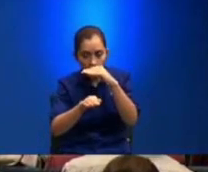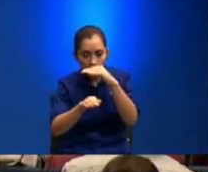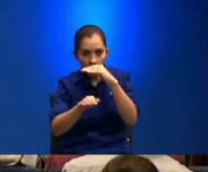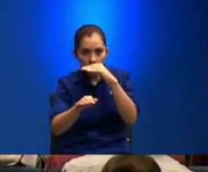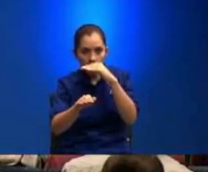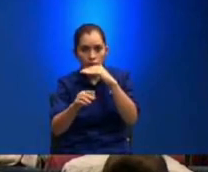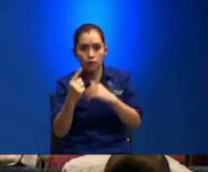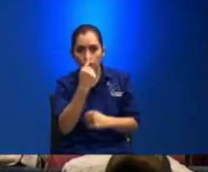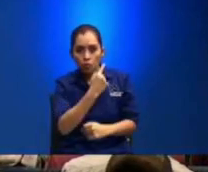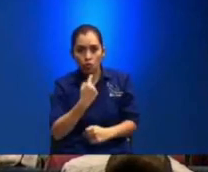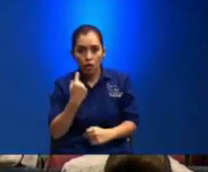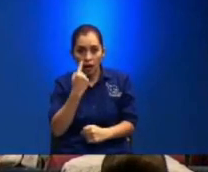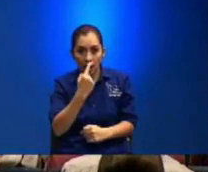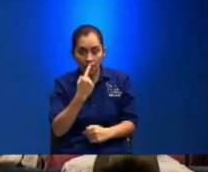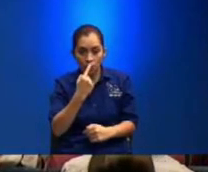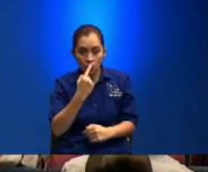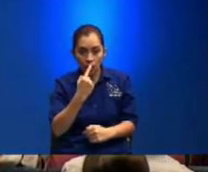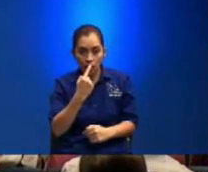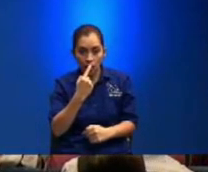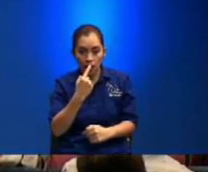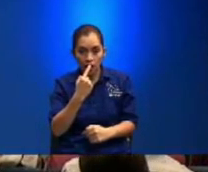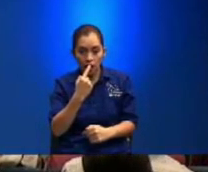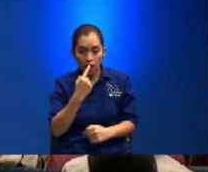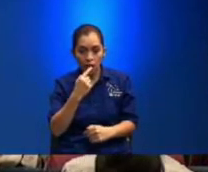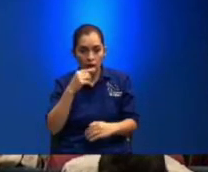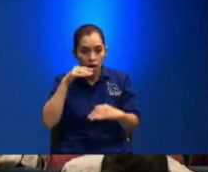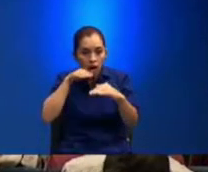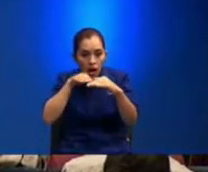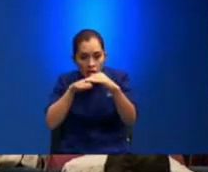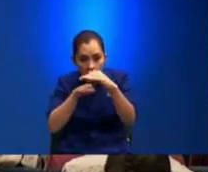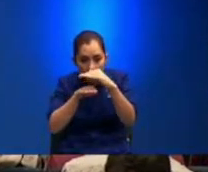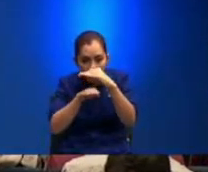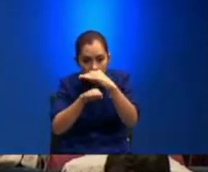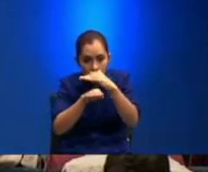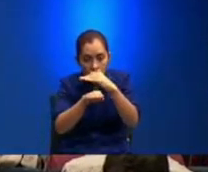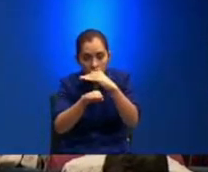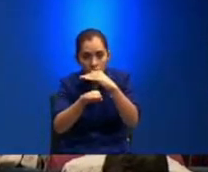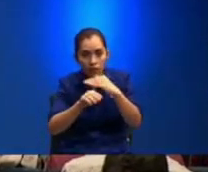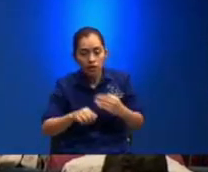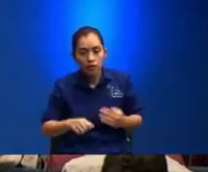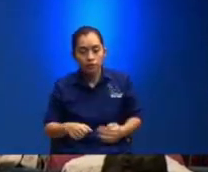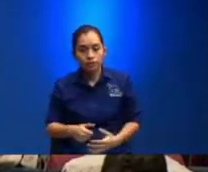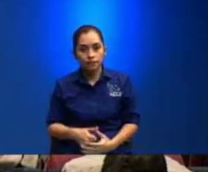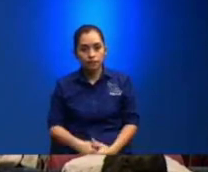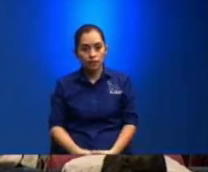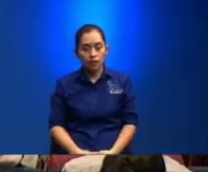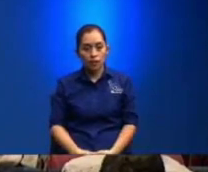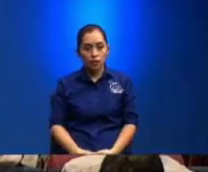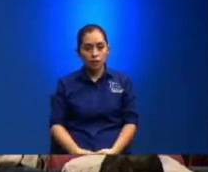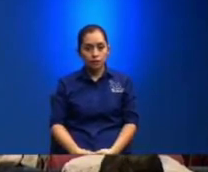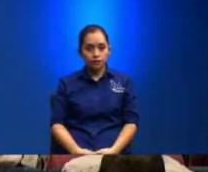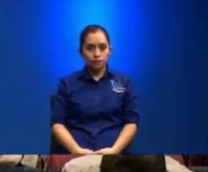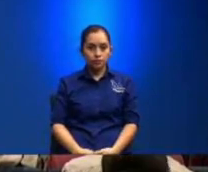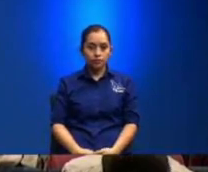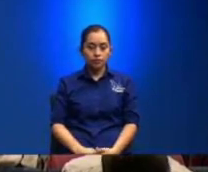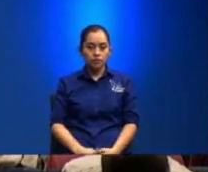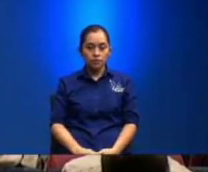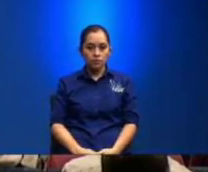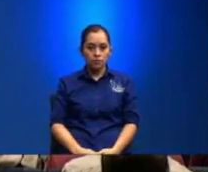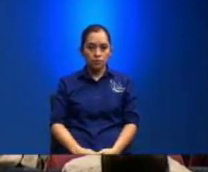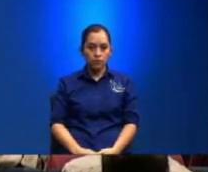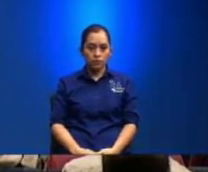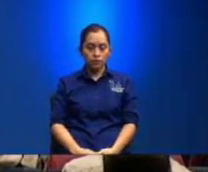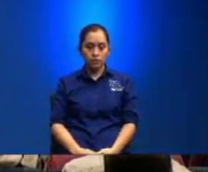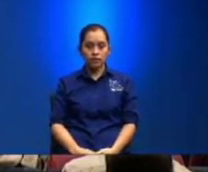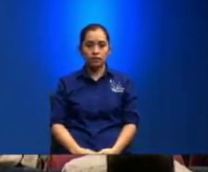les parece problema hambre lo que pasa que ustedes son ya pasa la antigua que chiapas a la antigua ni que ocho